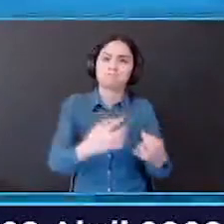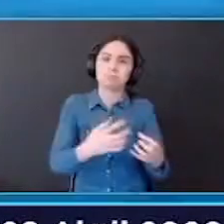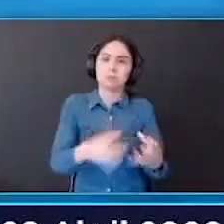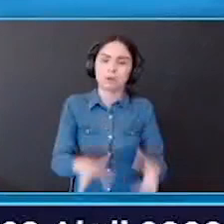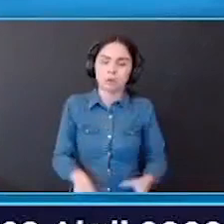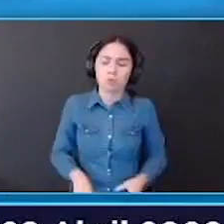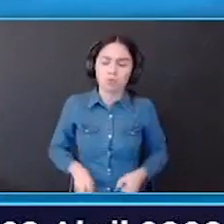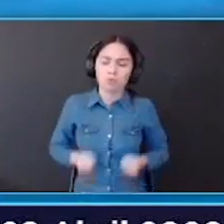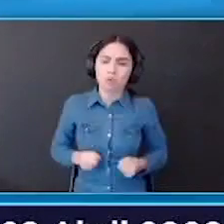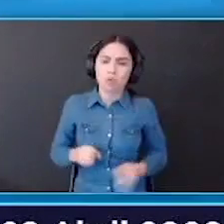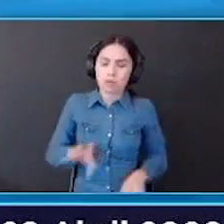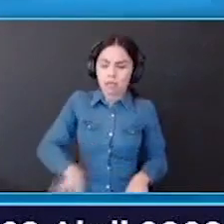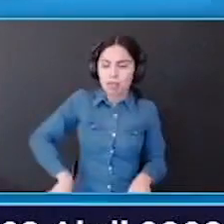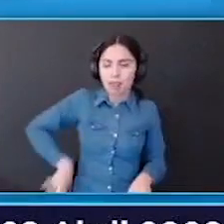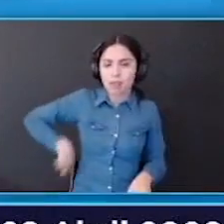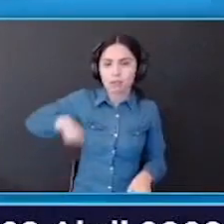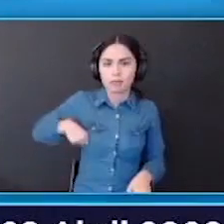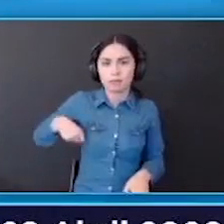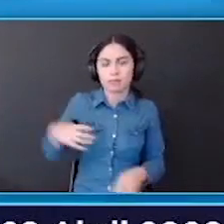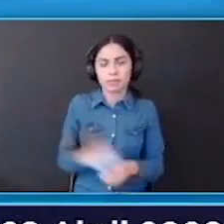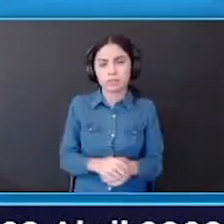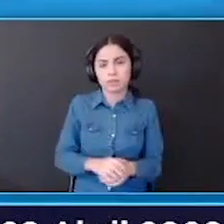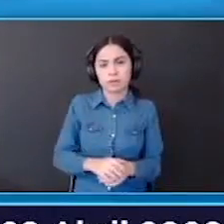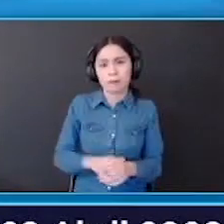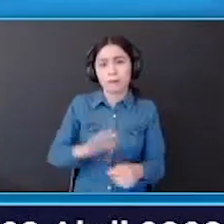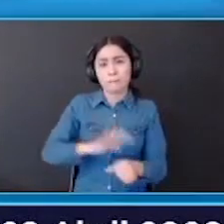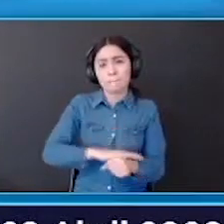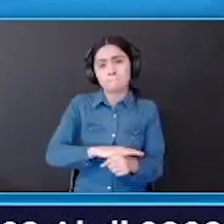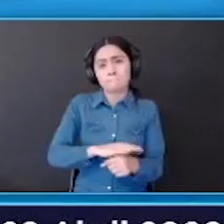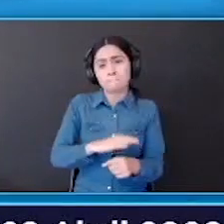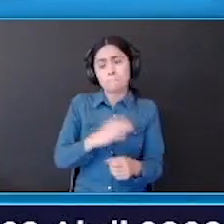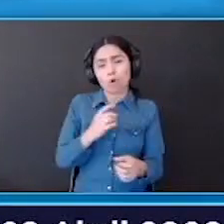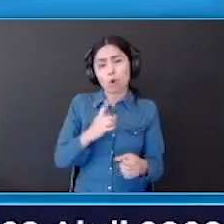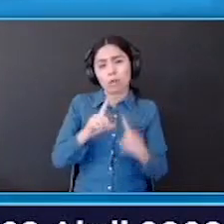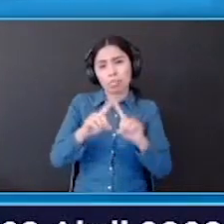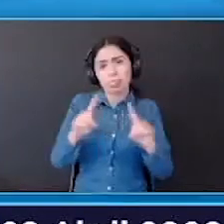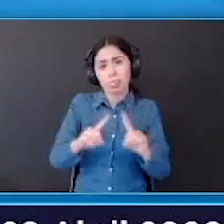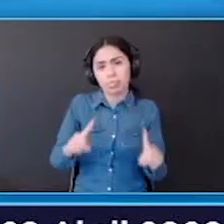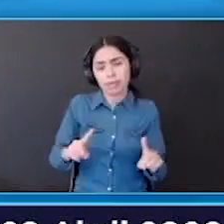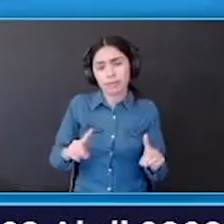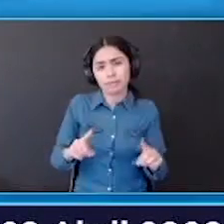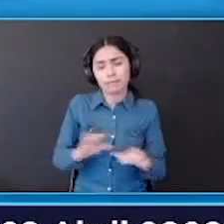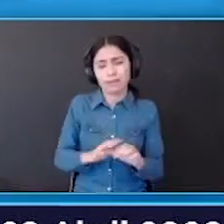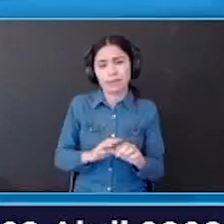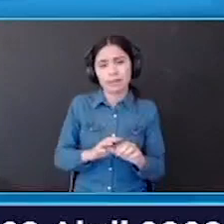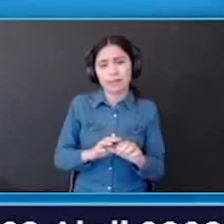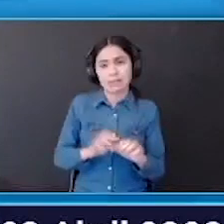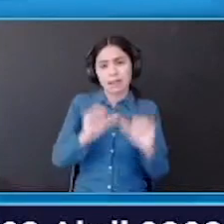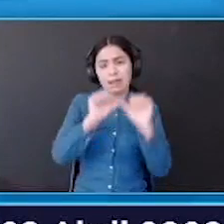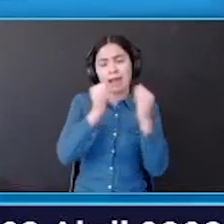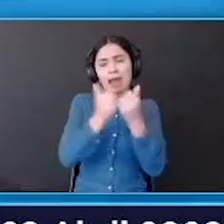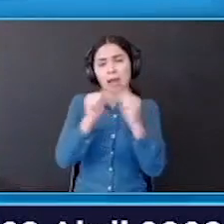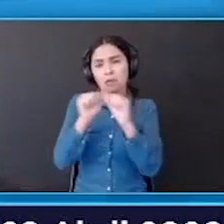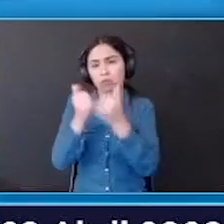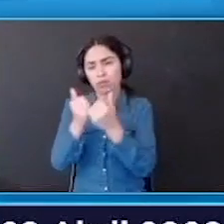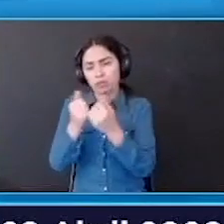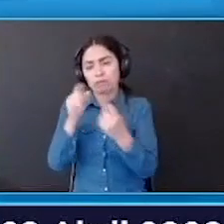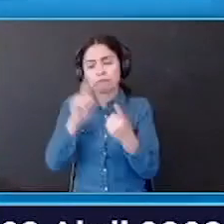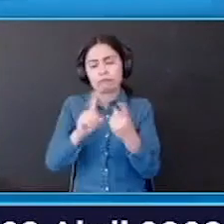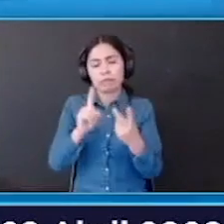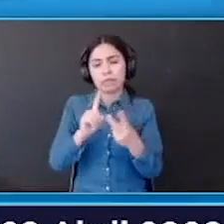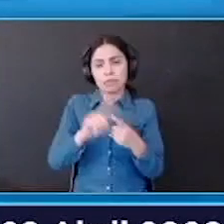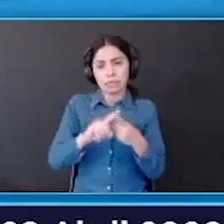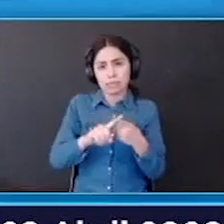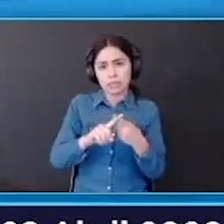los esfuerzos por parte de distintos actores de la sociedad civil, del empresariado y,